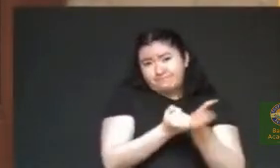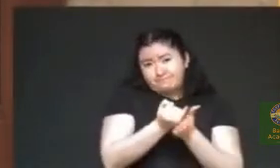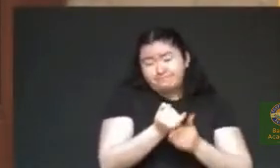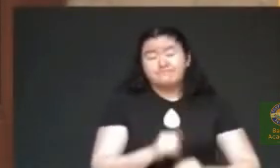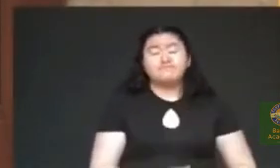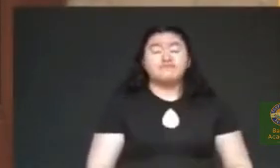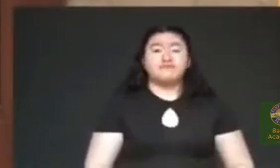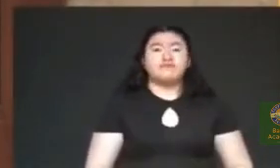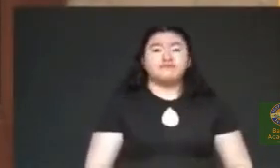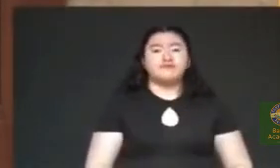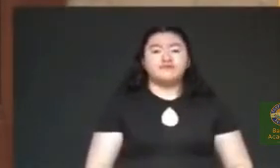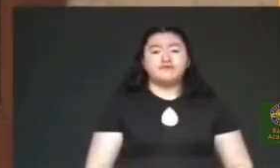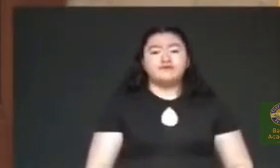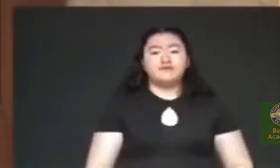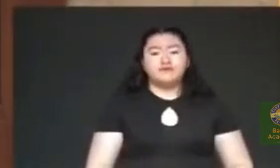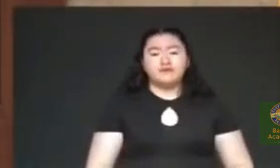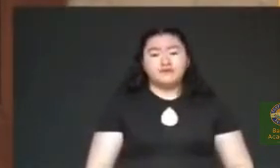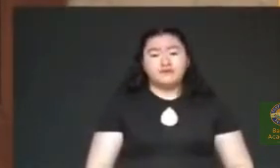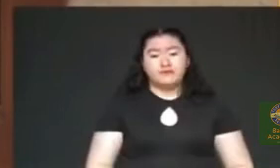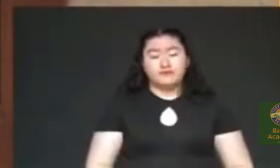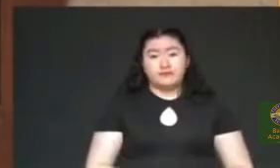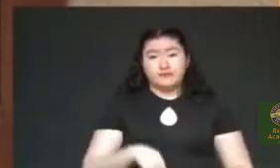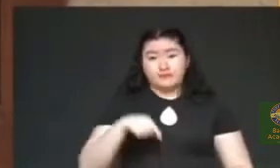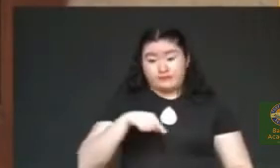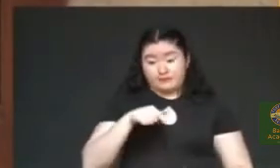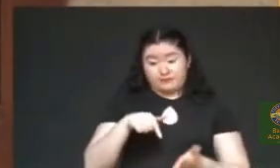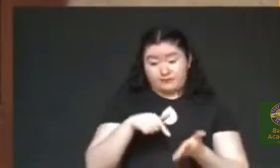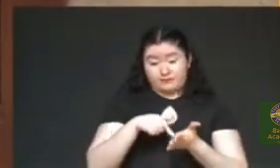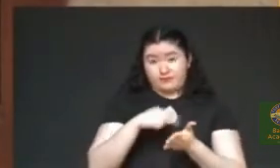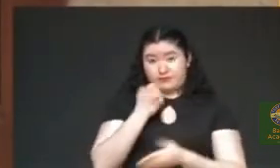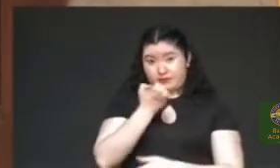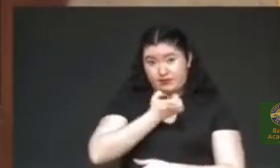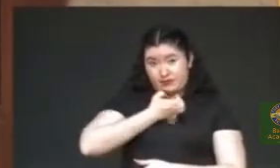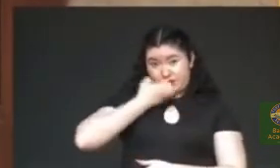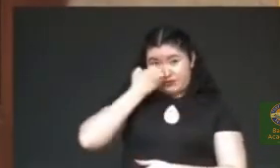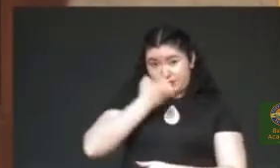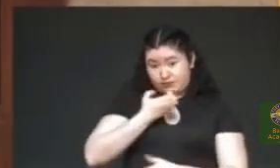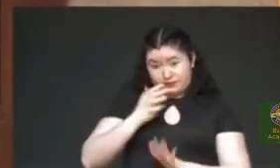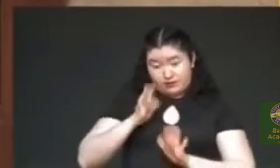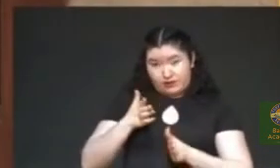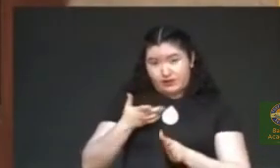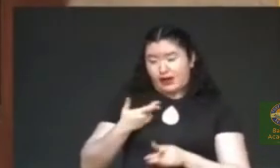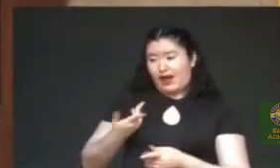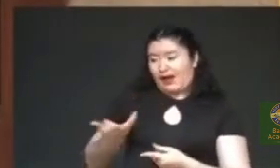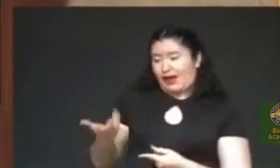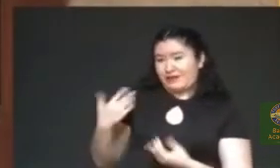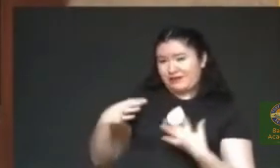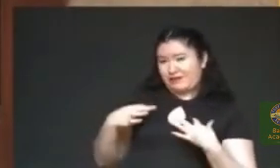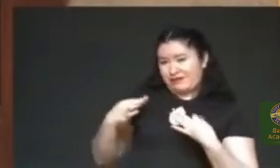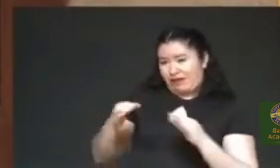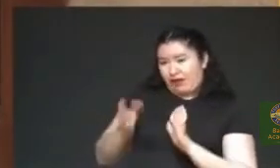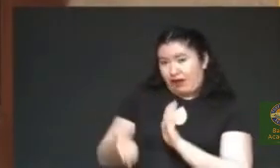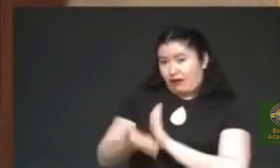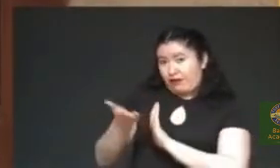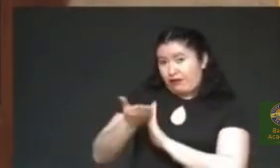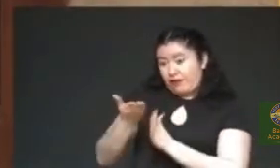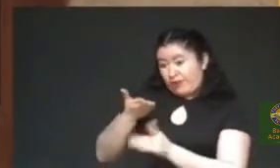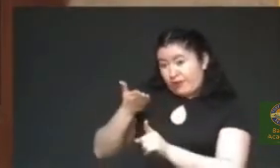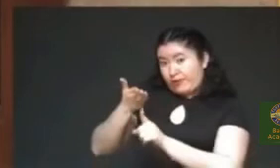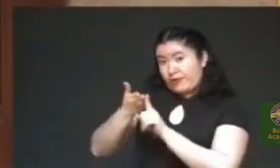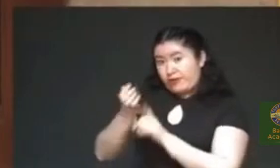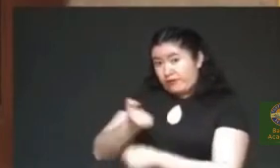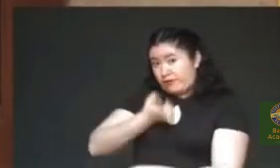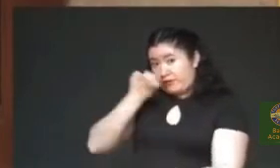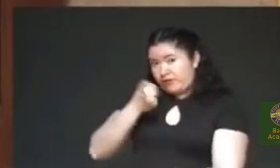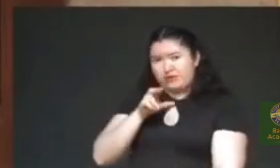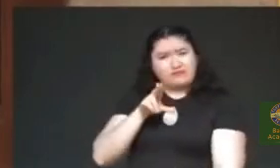Cuando esta escuela se construyó o se hizo escuela, porque no era escuela de origen, pues nunca nadie